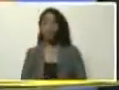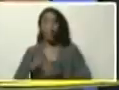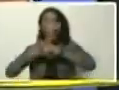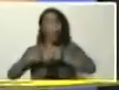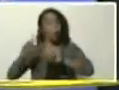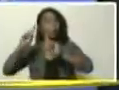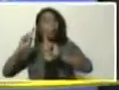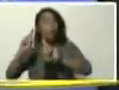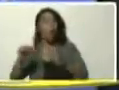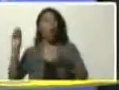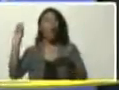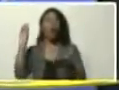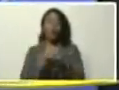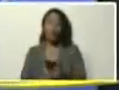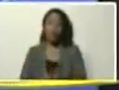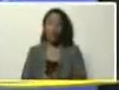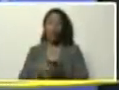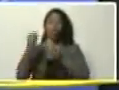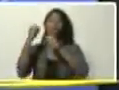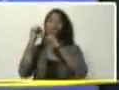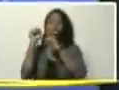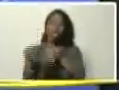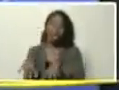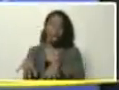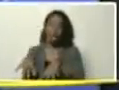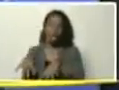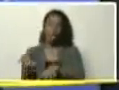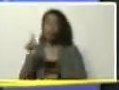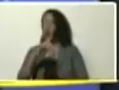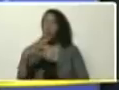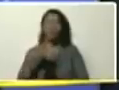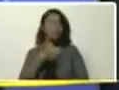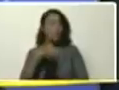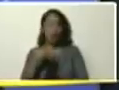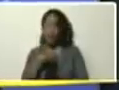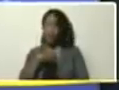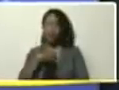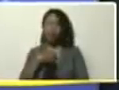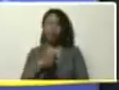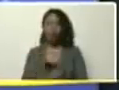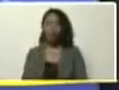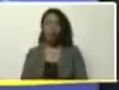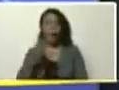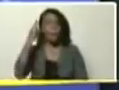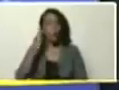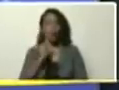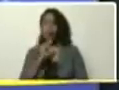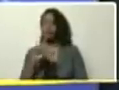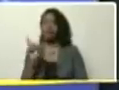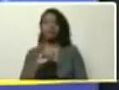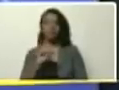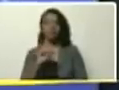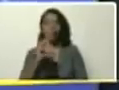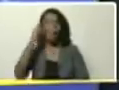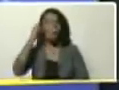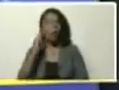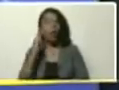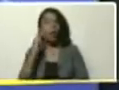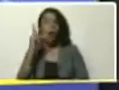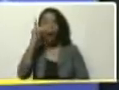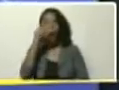Otros volvieron a rendirse. Dijeron, no es posible. Bolívar no. Bolívar y sus